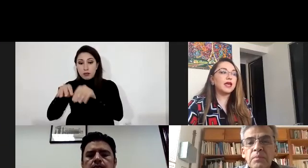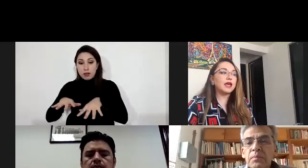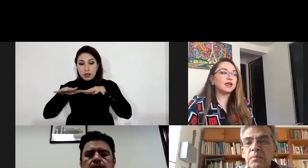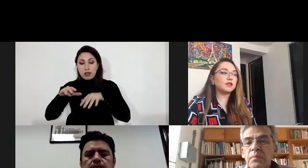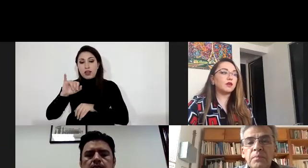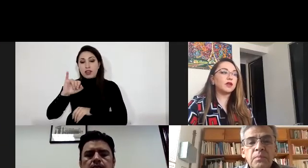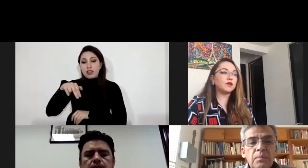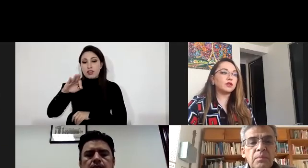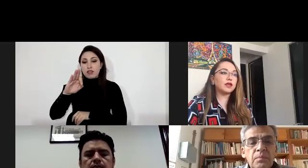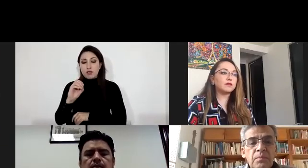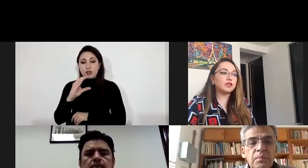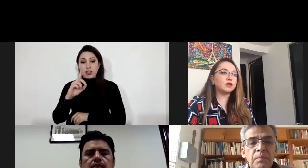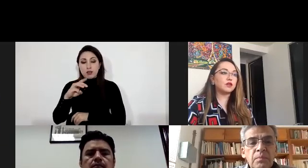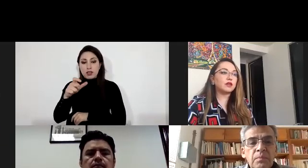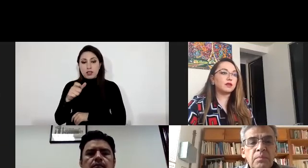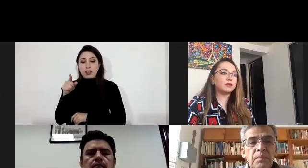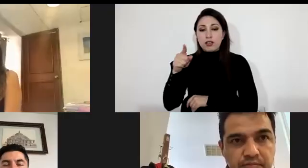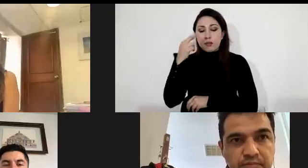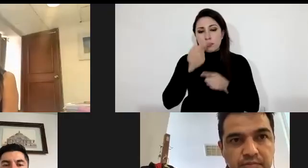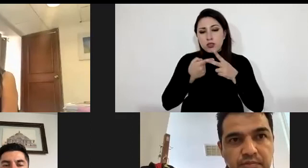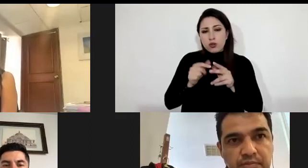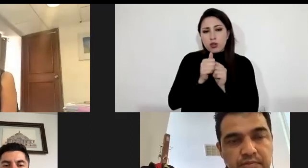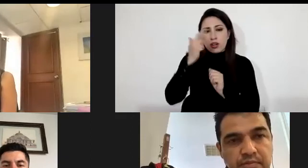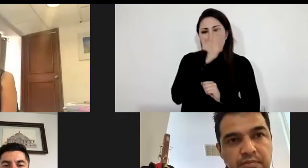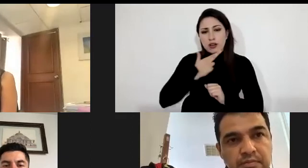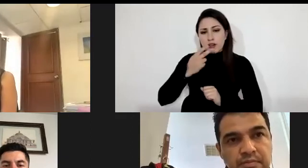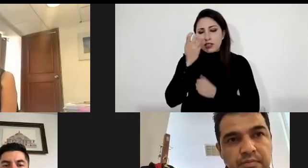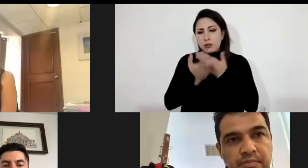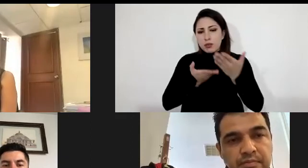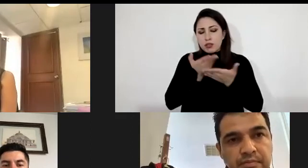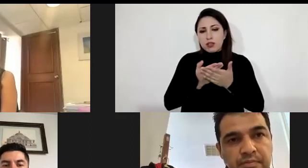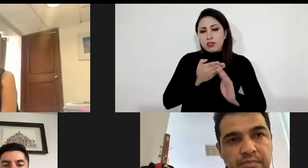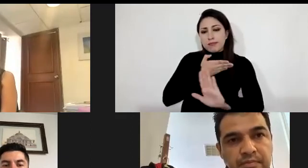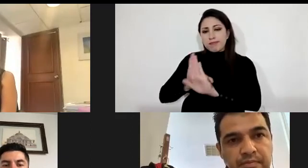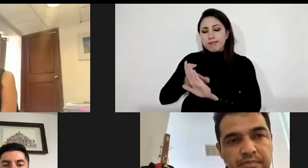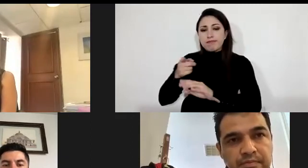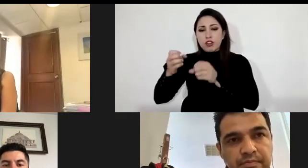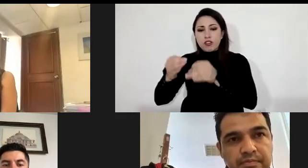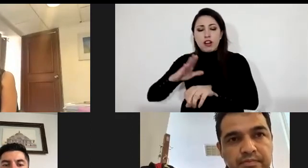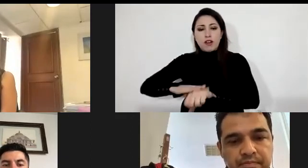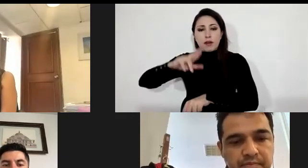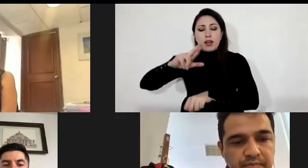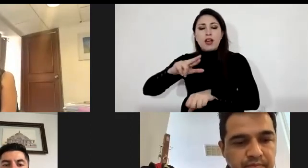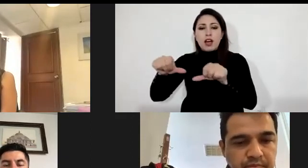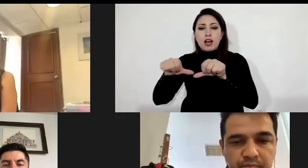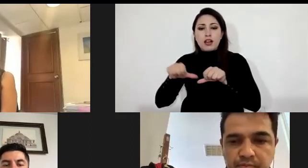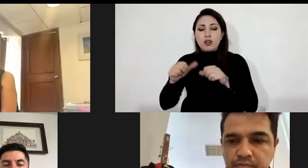InfoCDMX resolvió el recurso de revisión señalado, interpuesto en contra de la solicitud de información con terminación